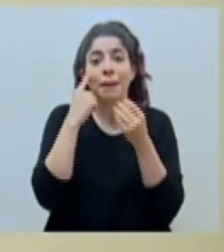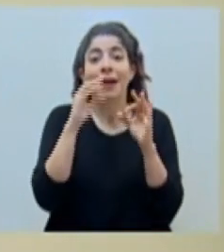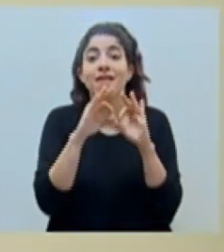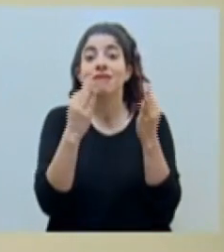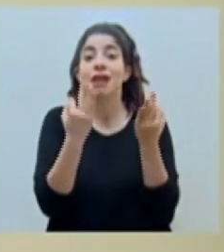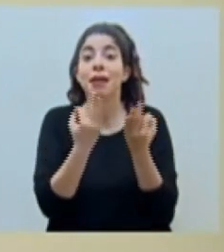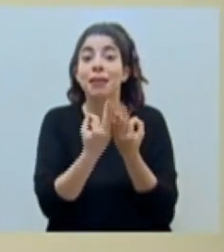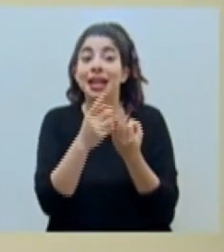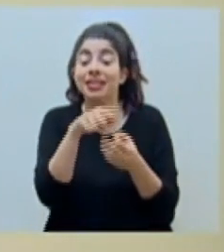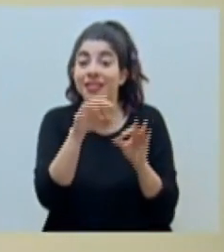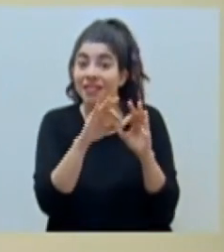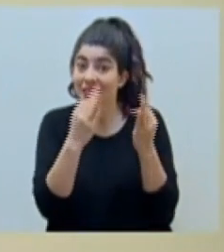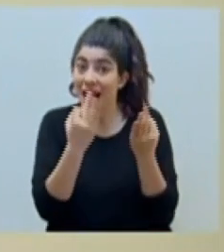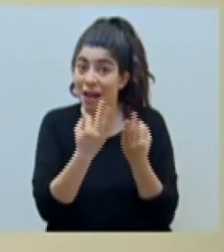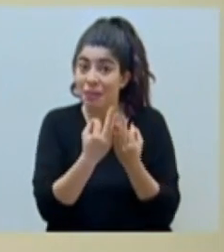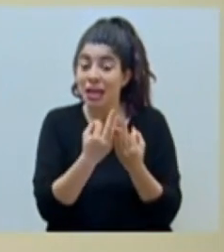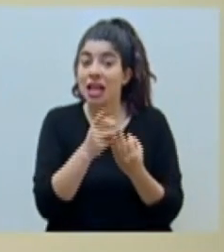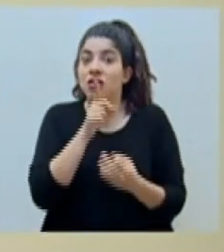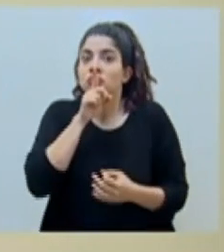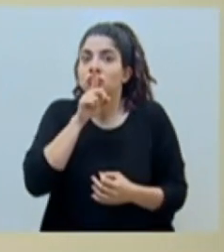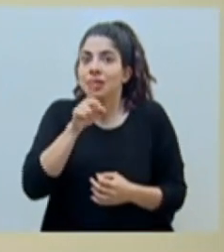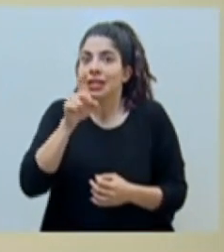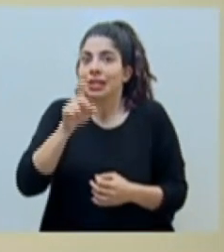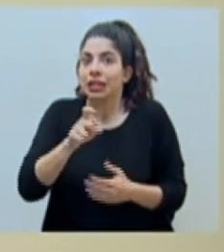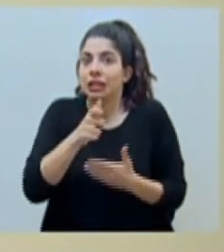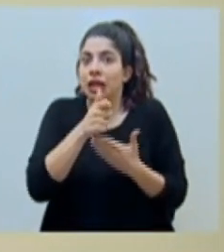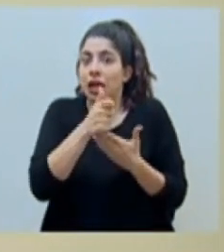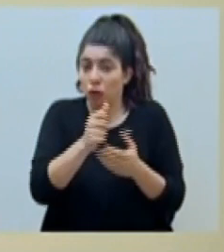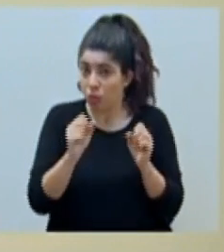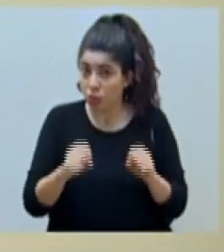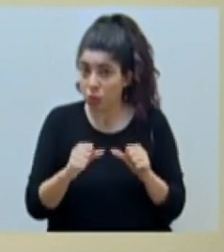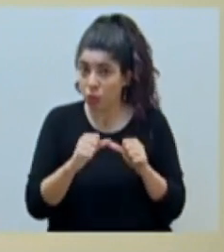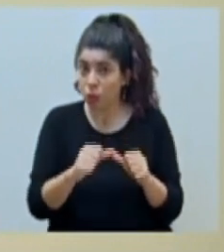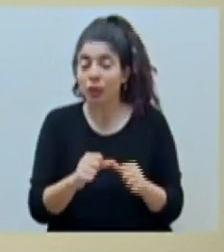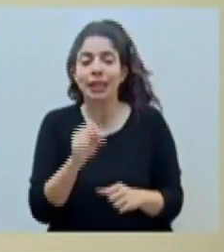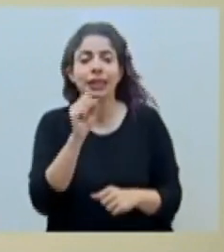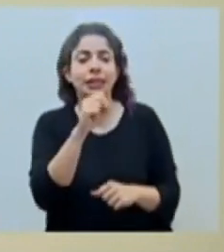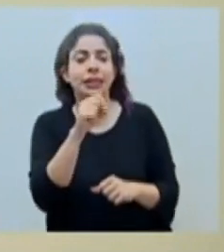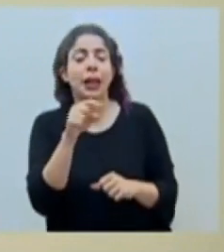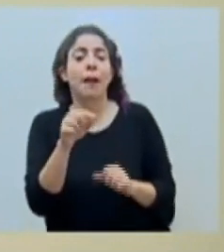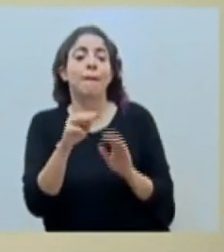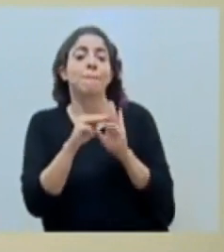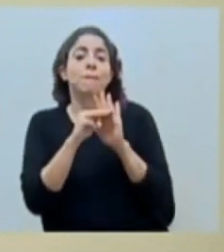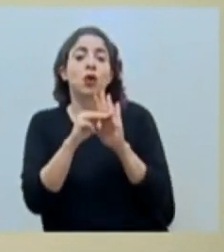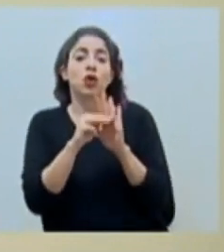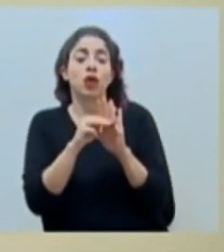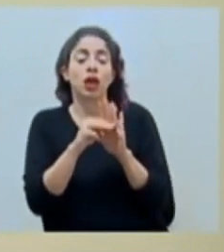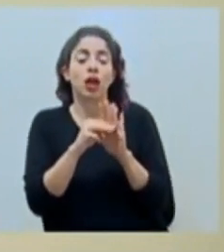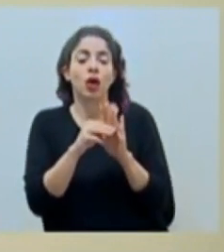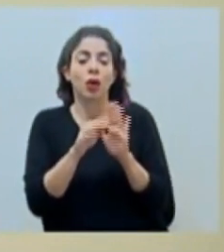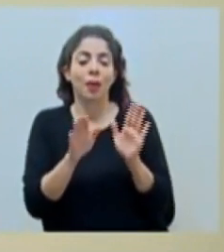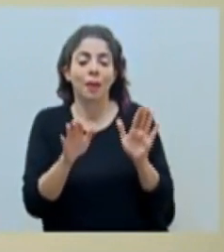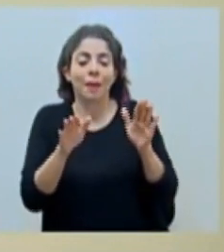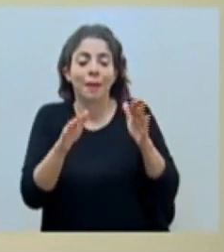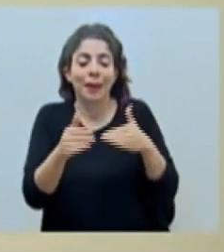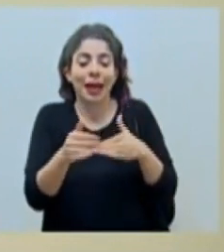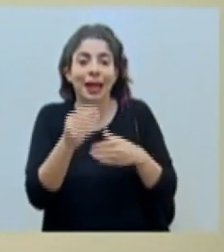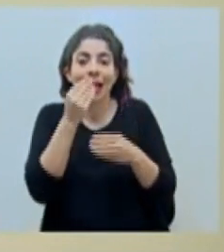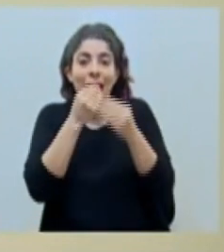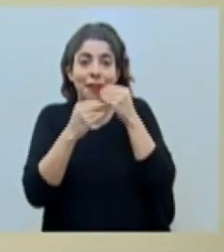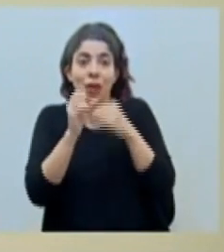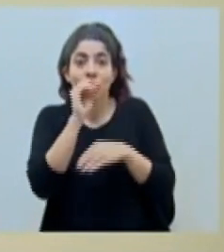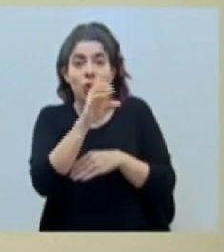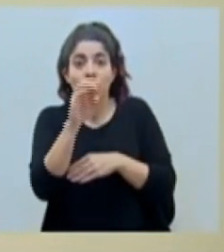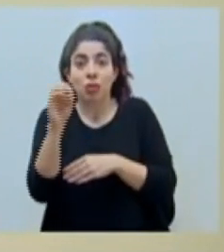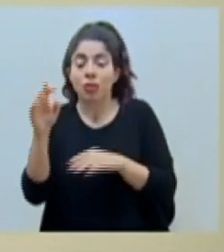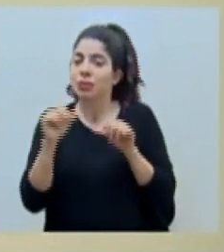que realmente sigan necesitando esta ayuda? Sí, el modelo de entrega de paquetes de alimentos